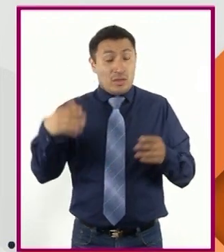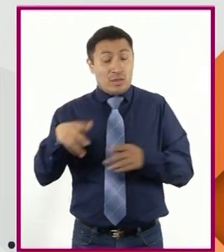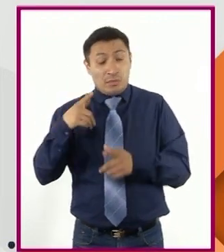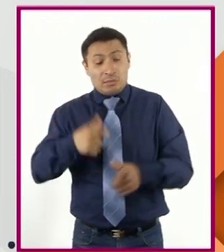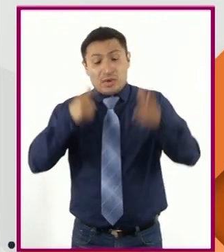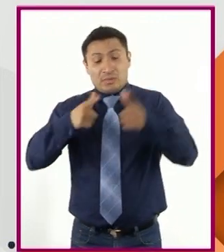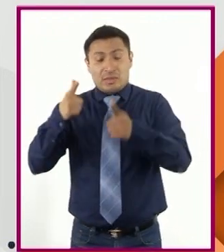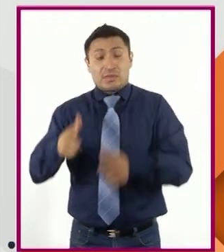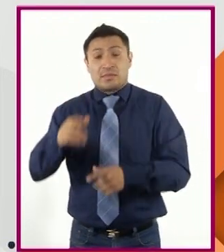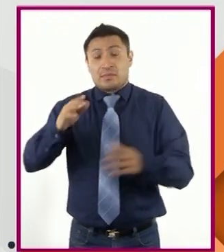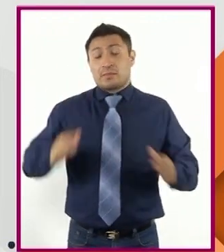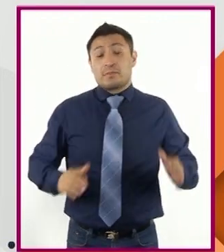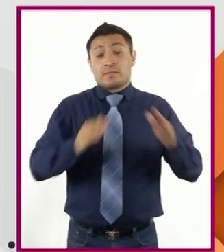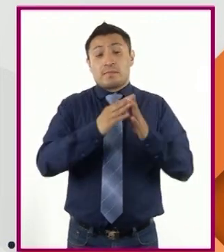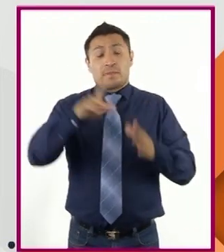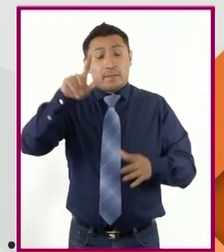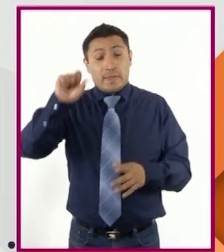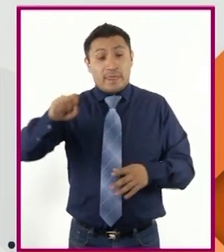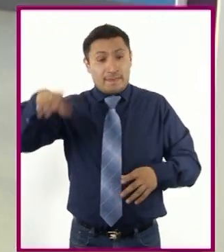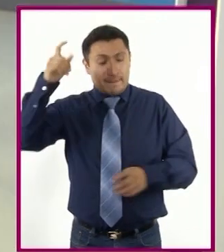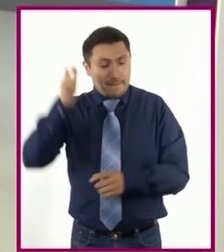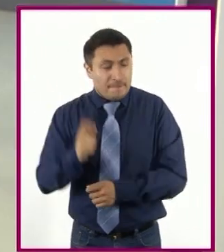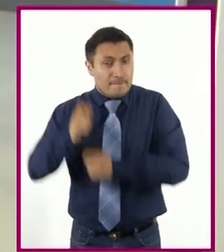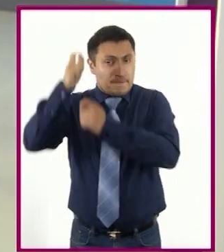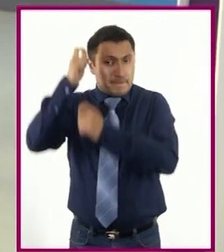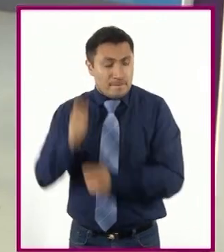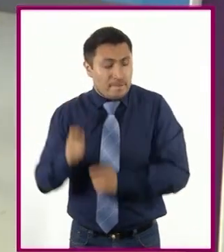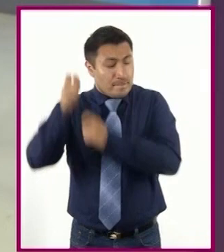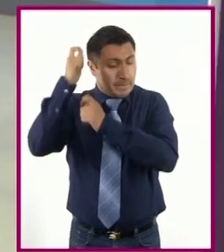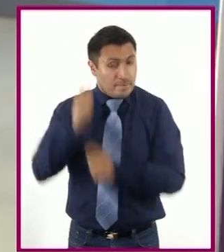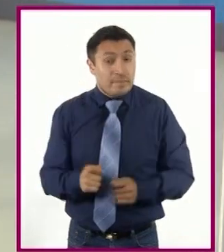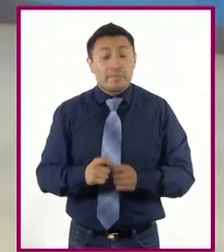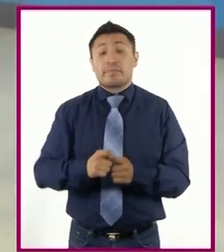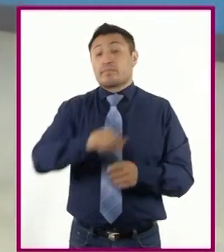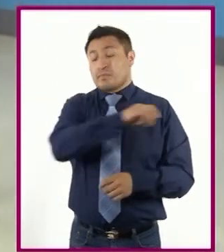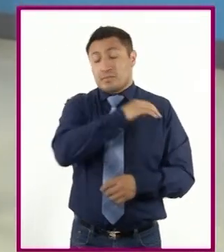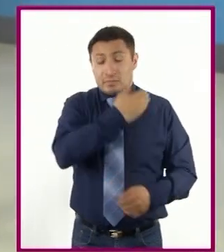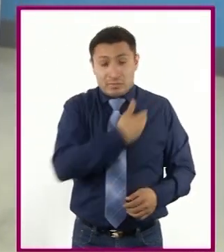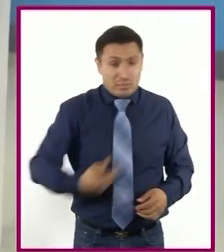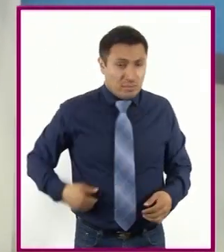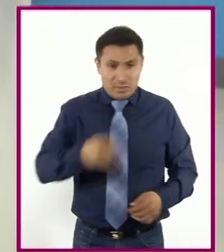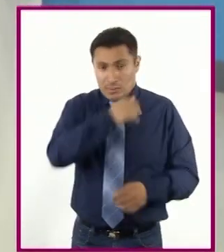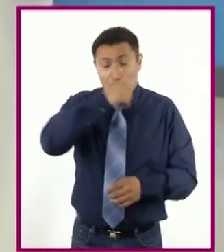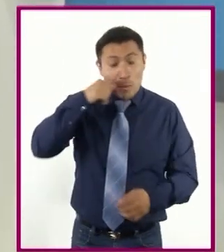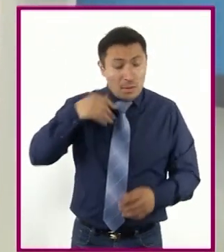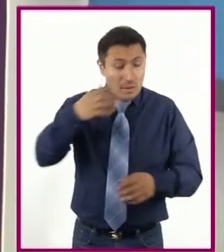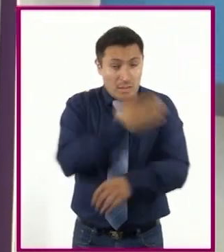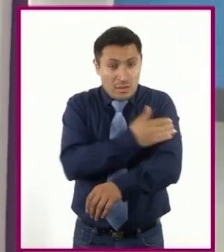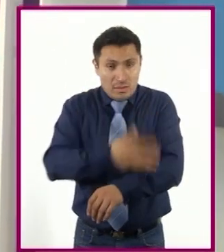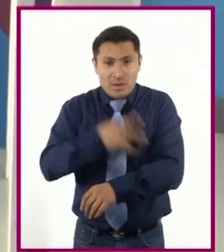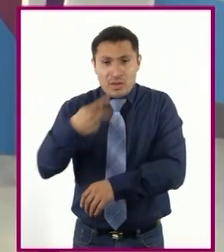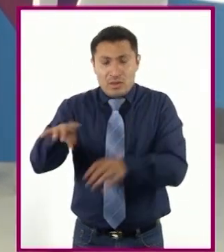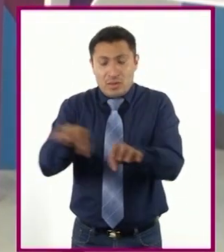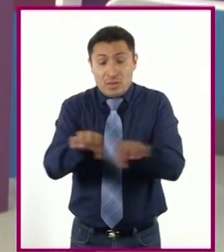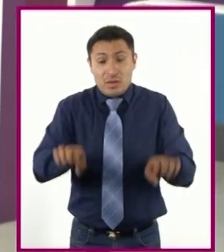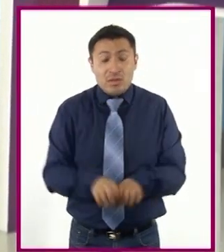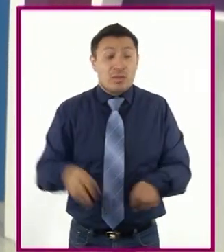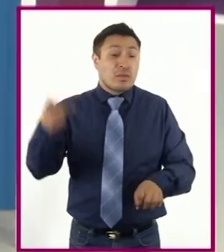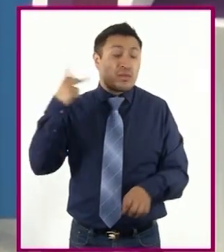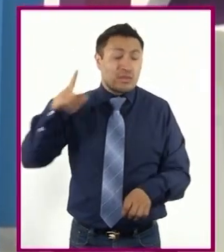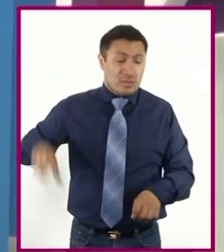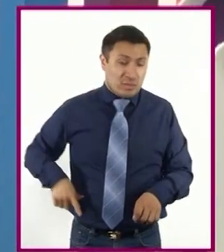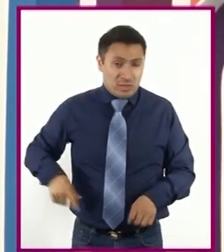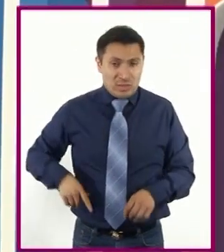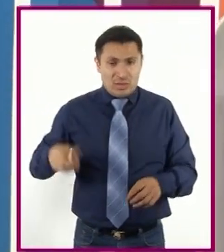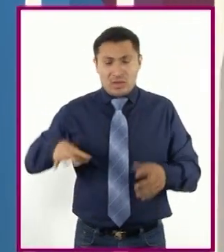en el Cerro de las Campanas. El presidente Juárez, acompañado por los miembros de su gabinete, hizo su entrada